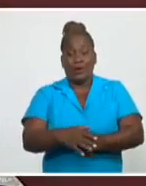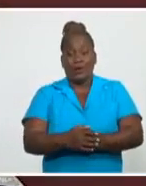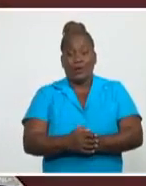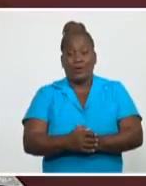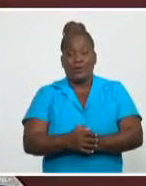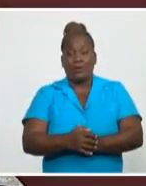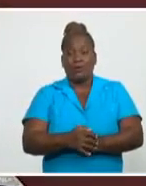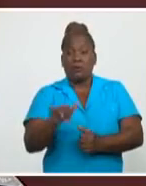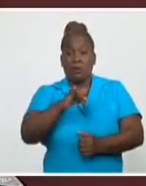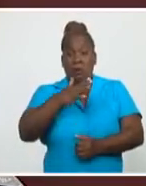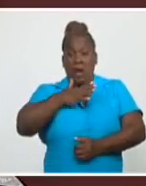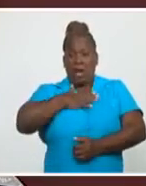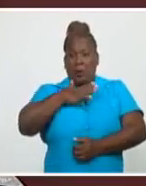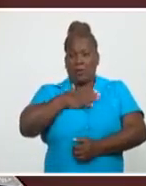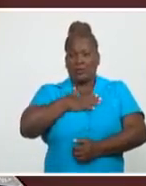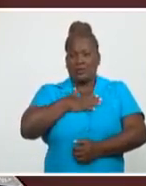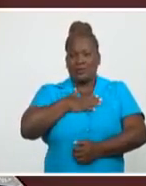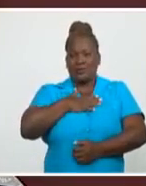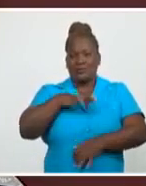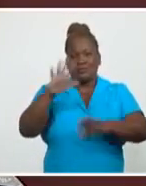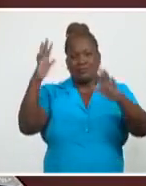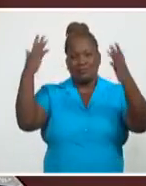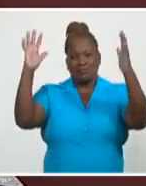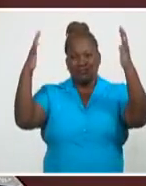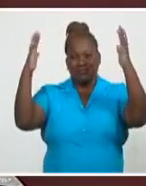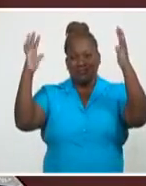como el nuestro.